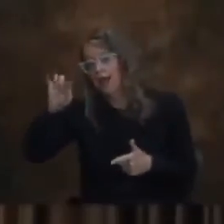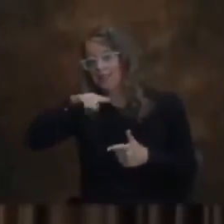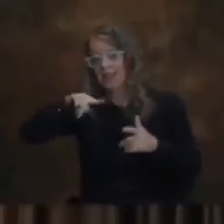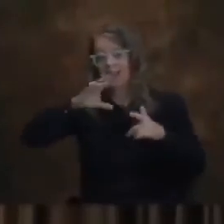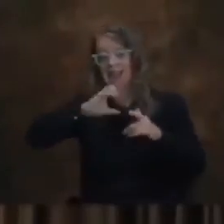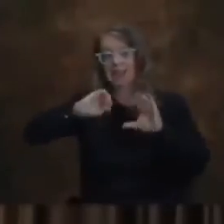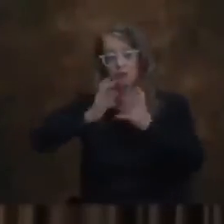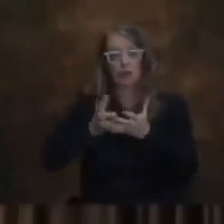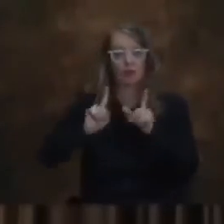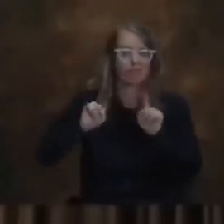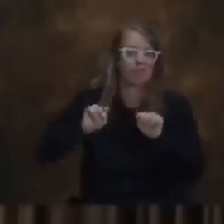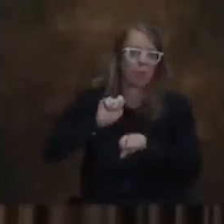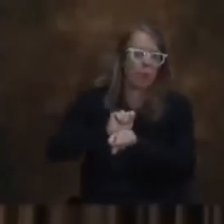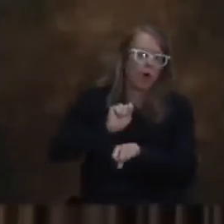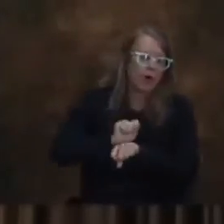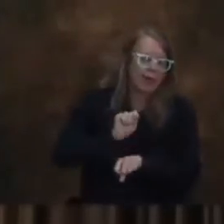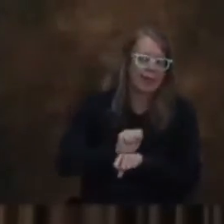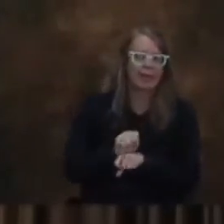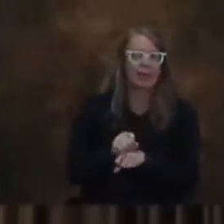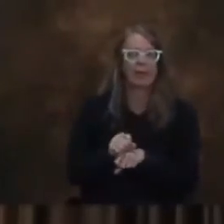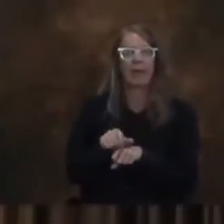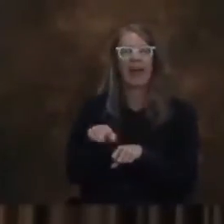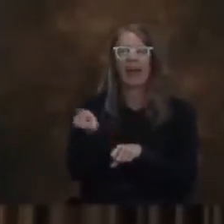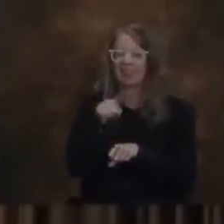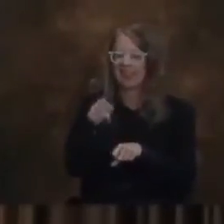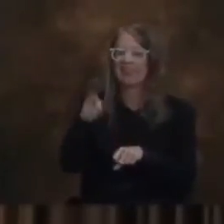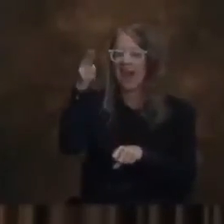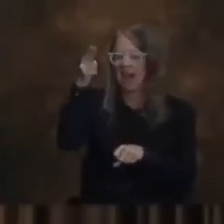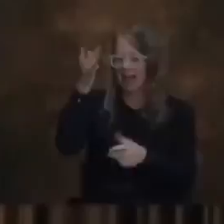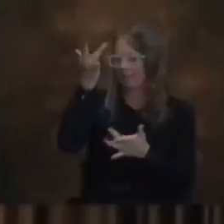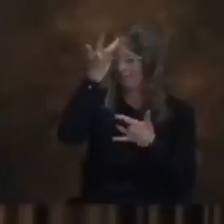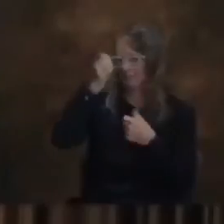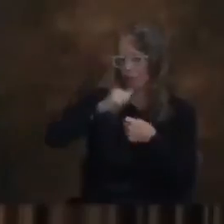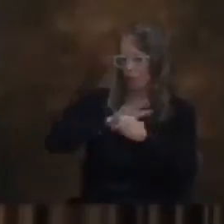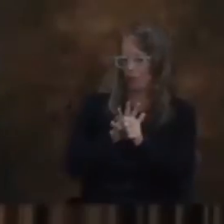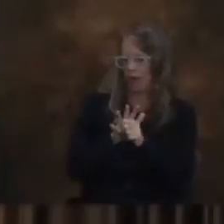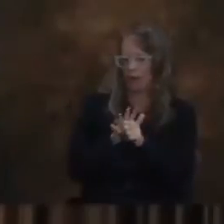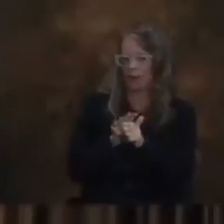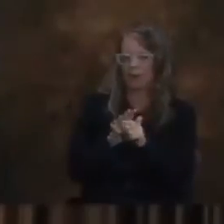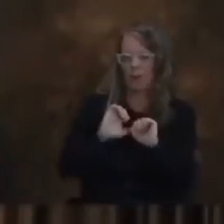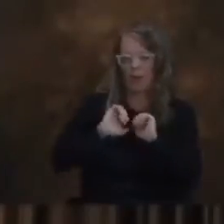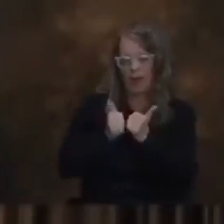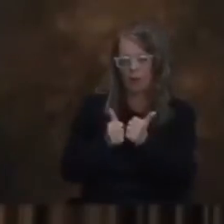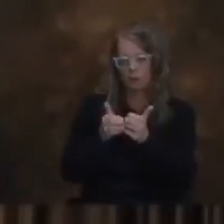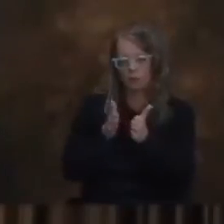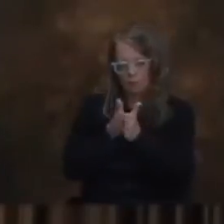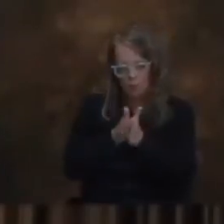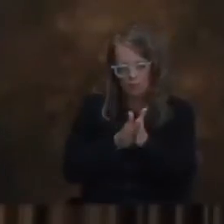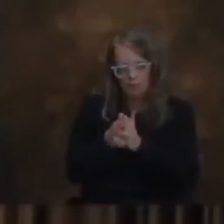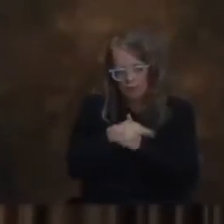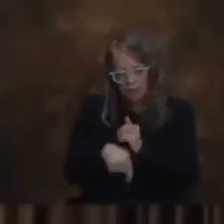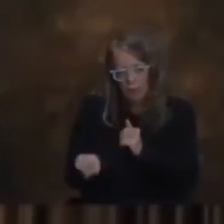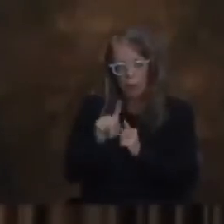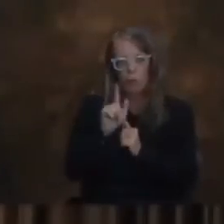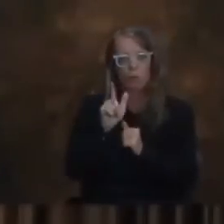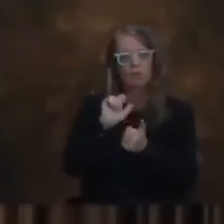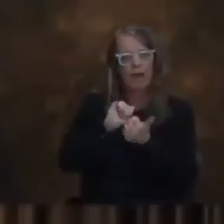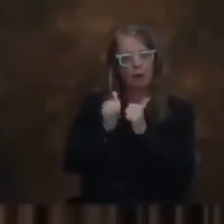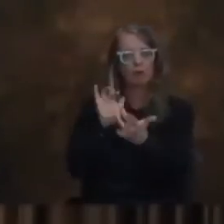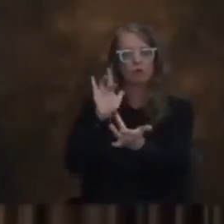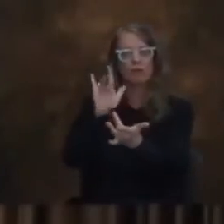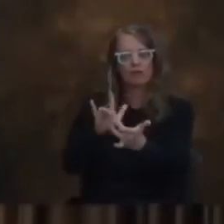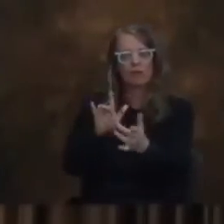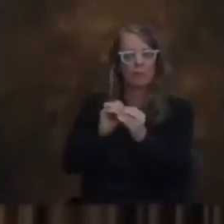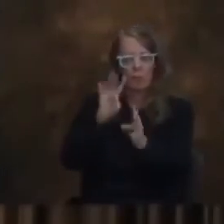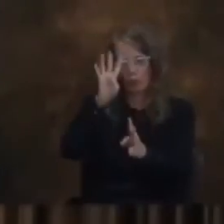hemos visto los números incrementales con esta población sería imposible sería importante hacer